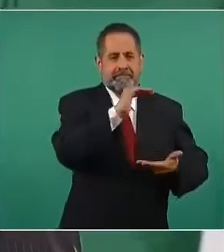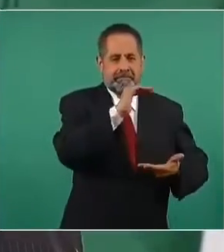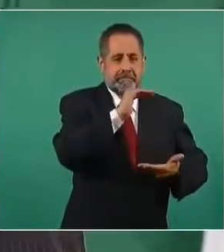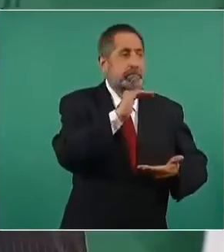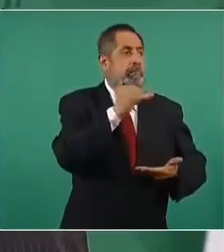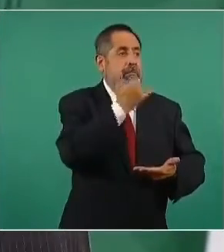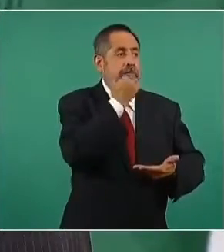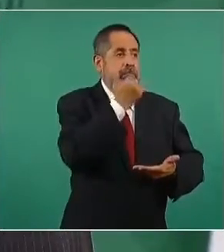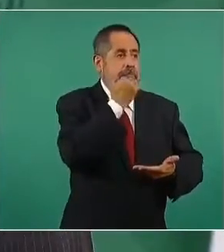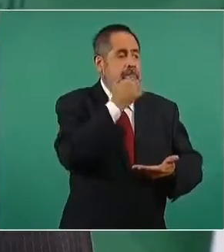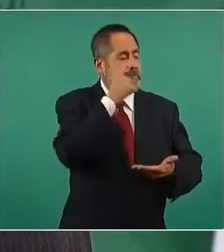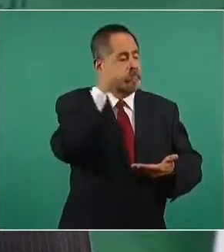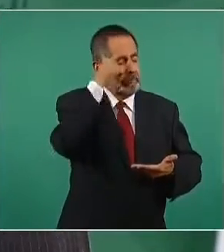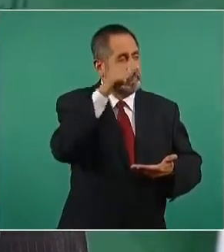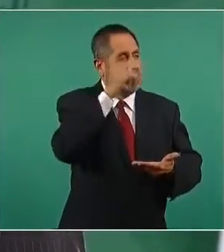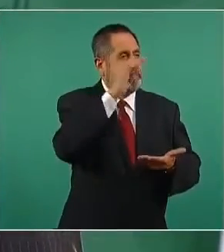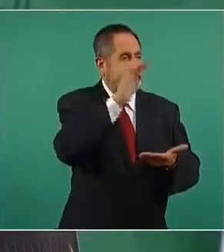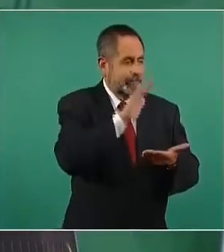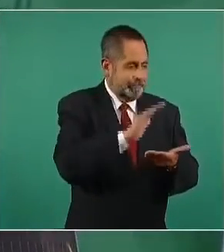volver a pecar